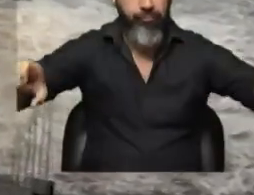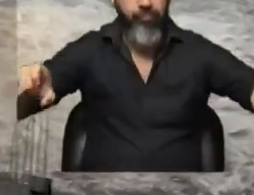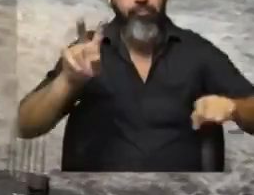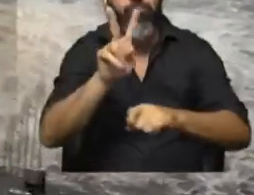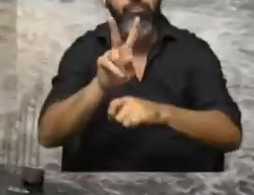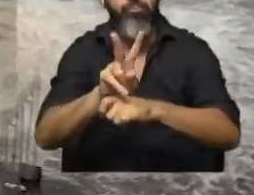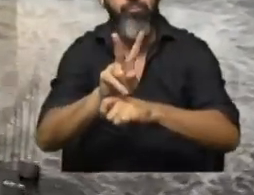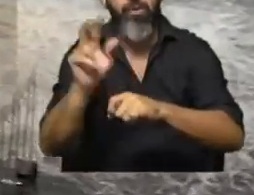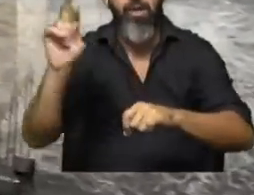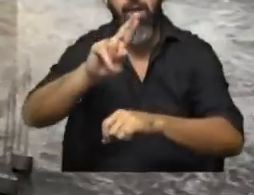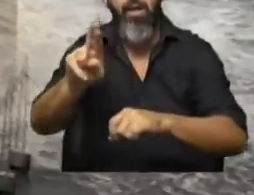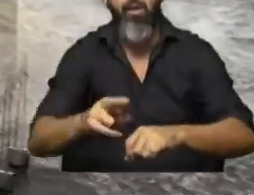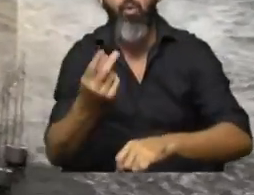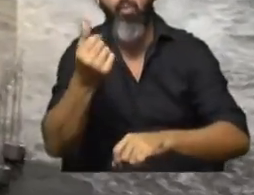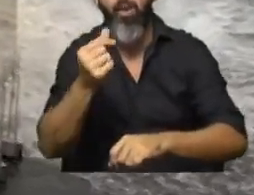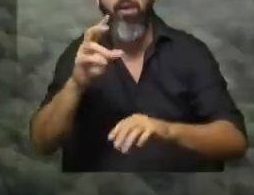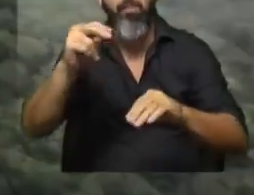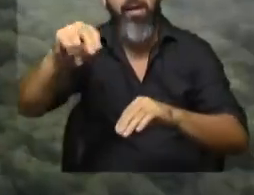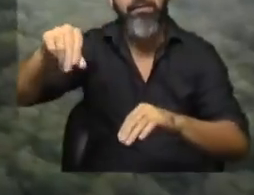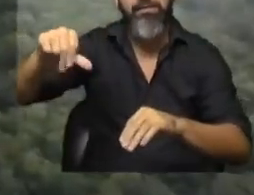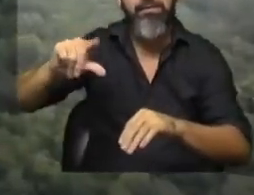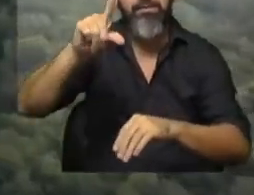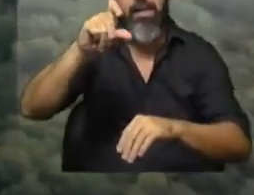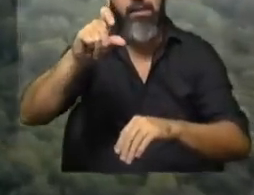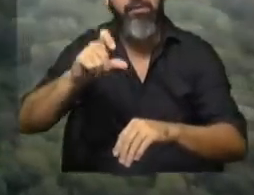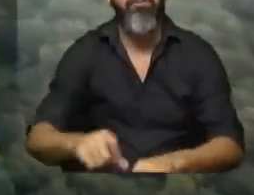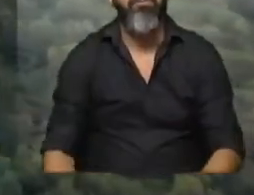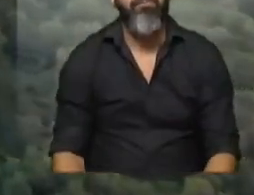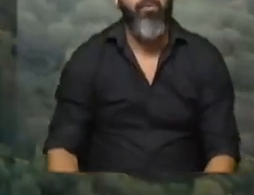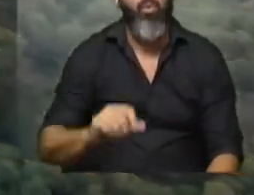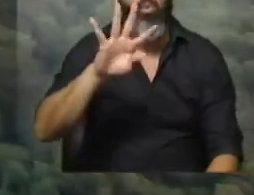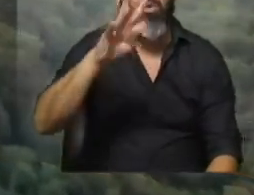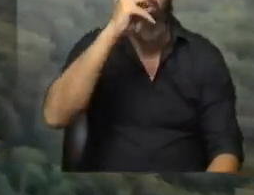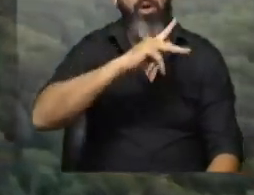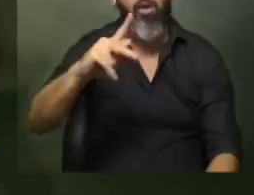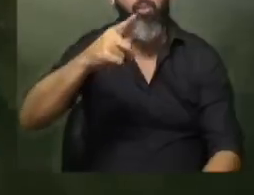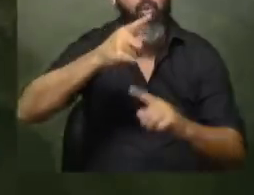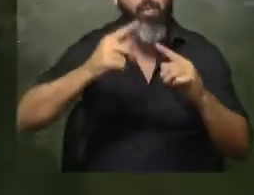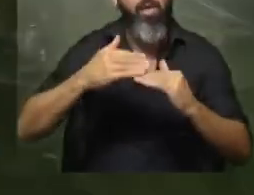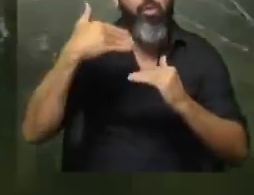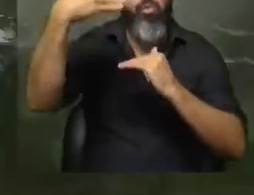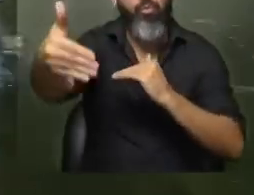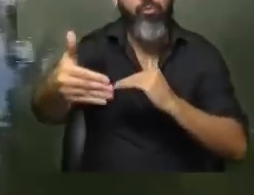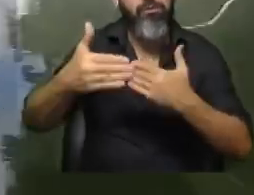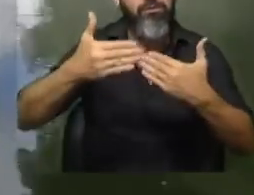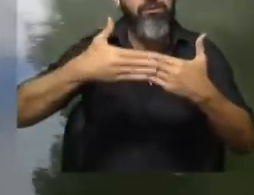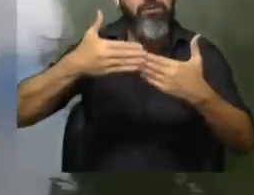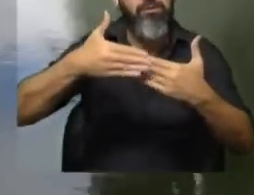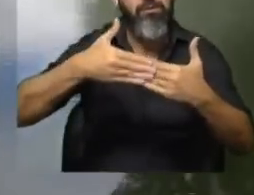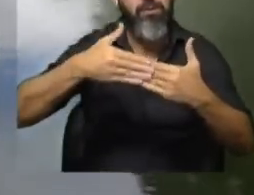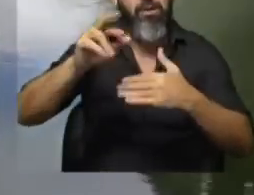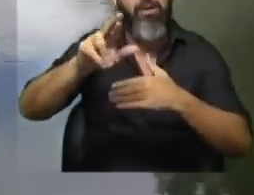fundamentalmente lo que viene del río de la plata para contener la salinidad verdad cuatro kilómetros y medio más arriba allí a la altura